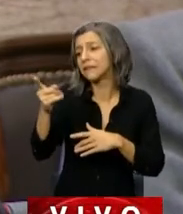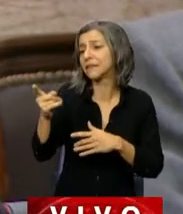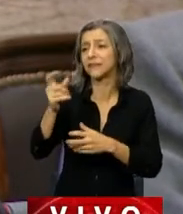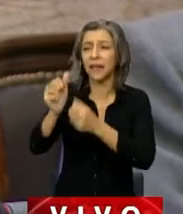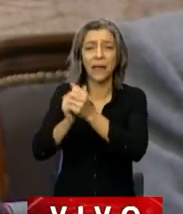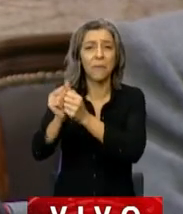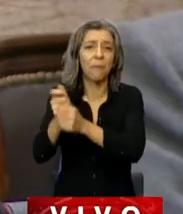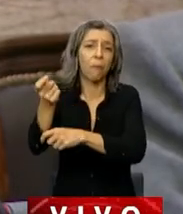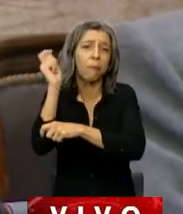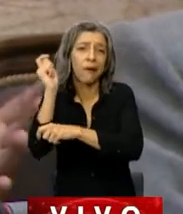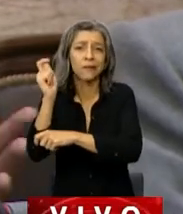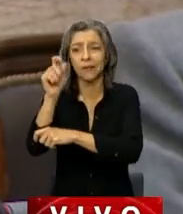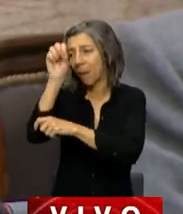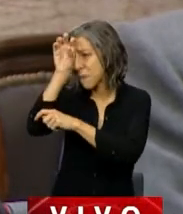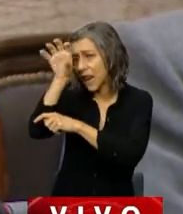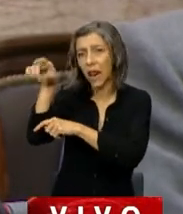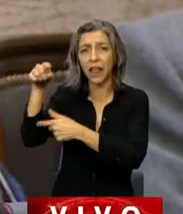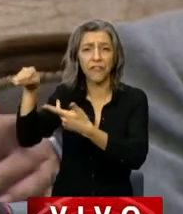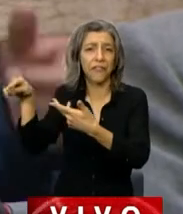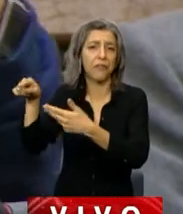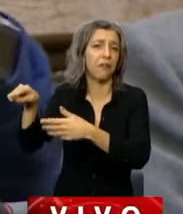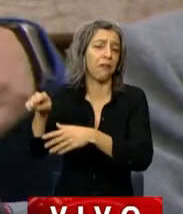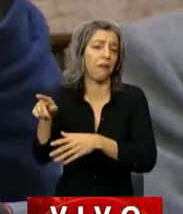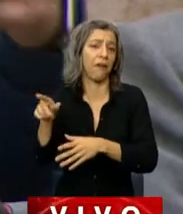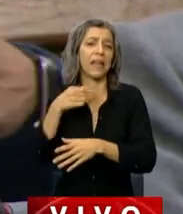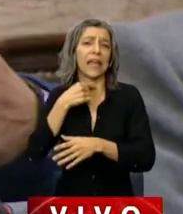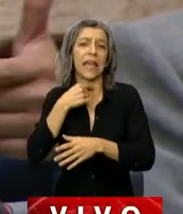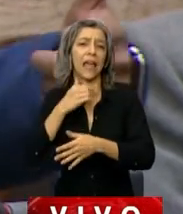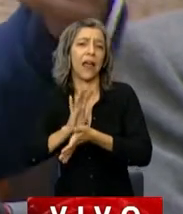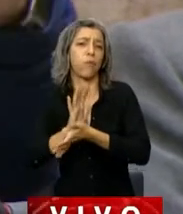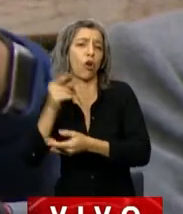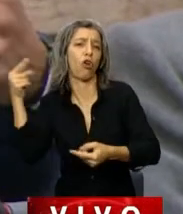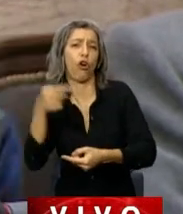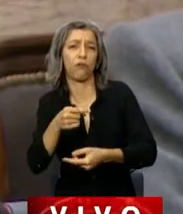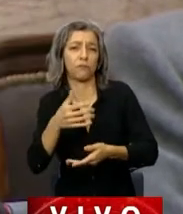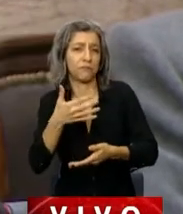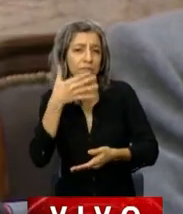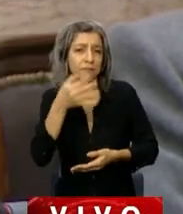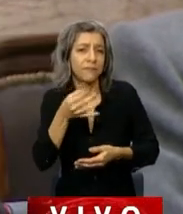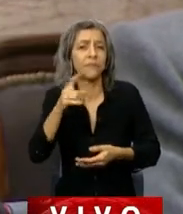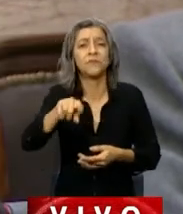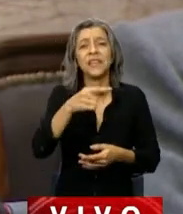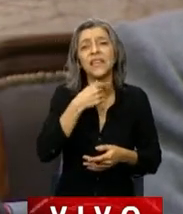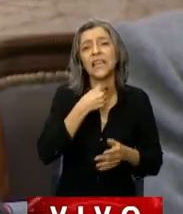las mineras. Y esto ya lo hemos visto. Por más que quieran argumentar que esto tiene que volver a comisión,